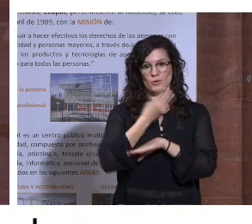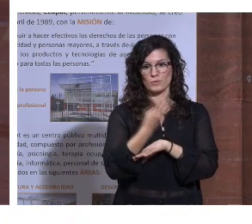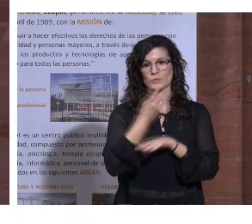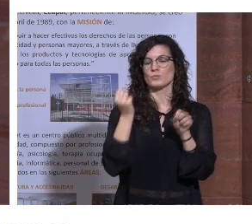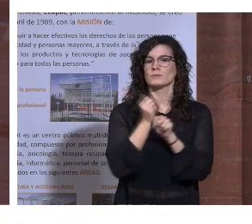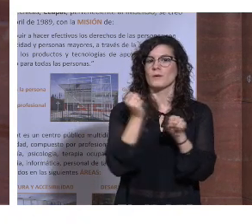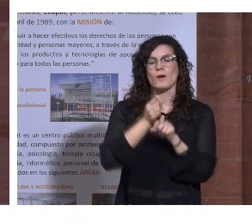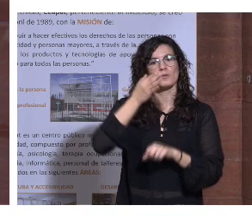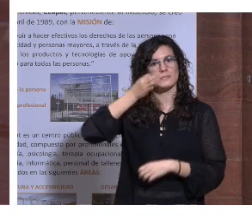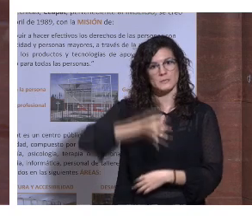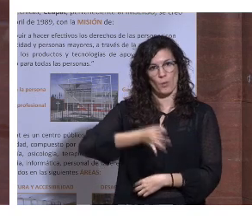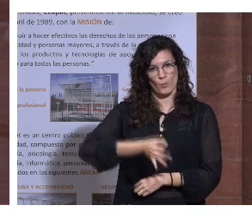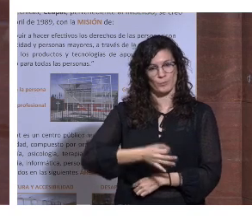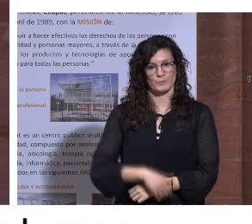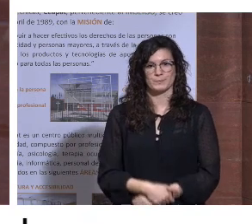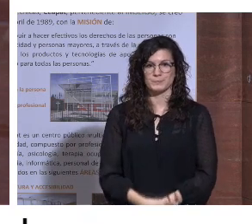que apoyarnos siempre.